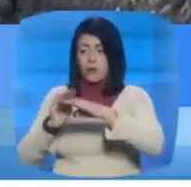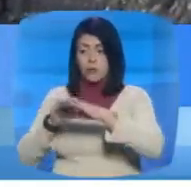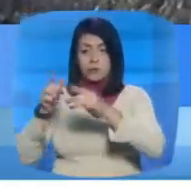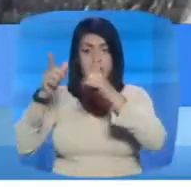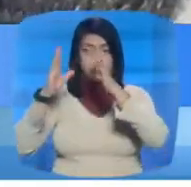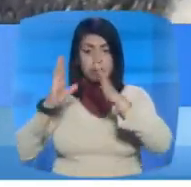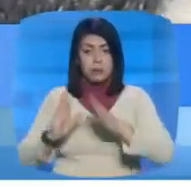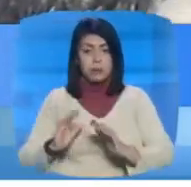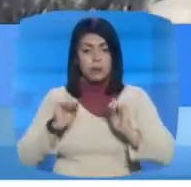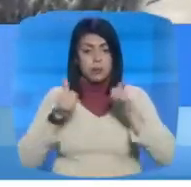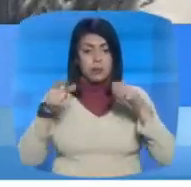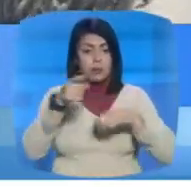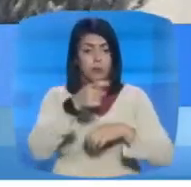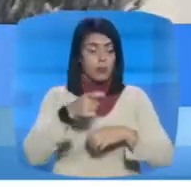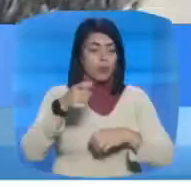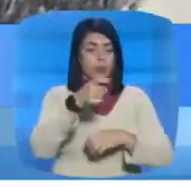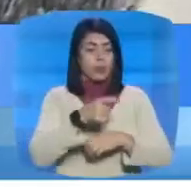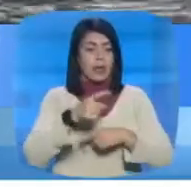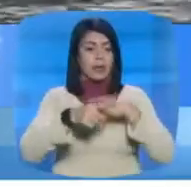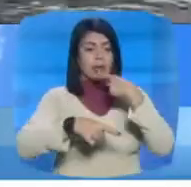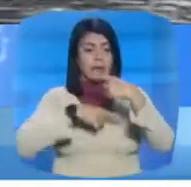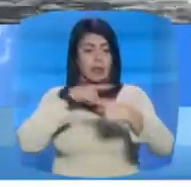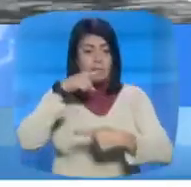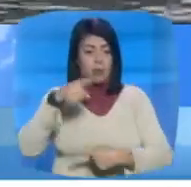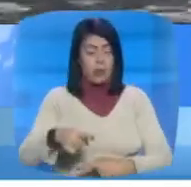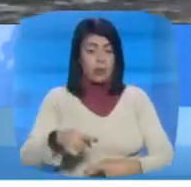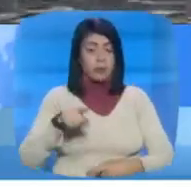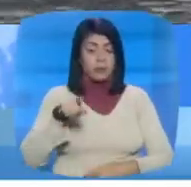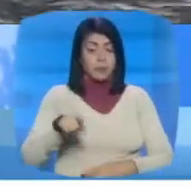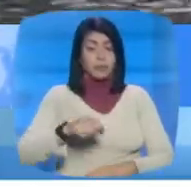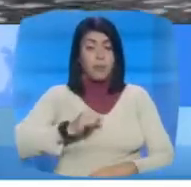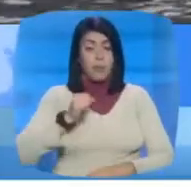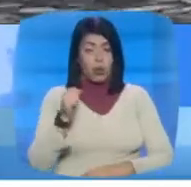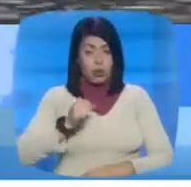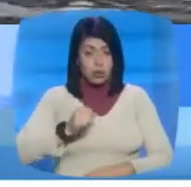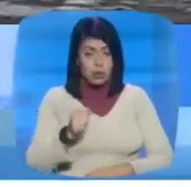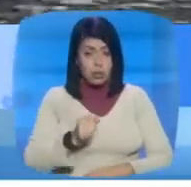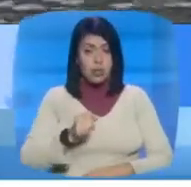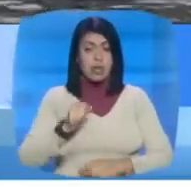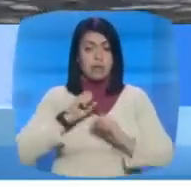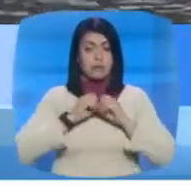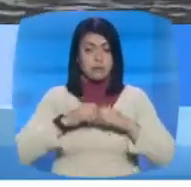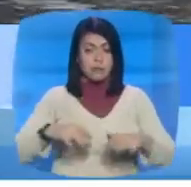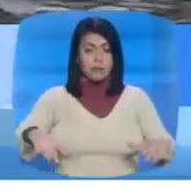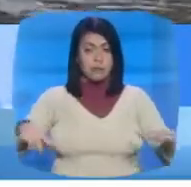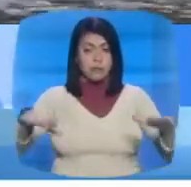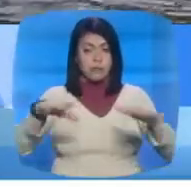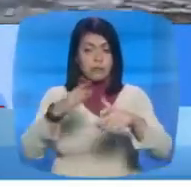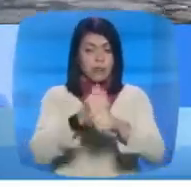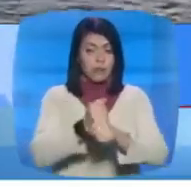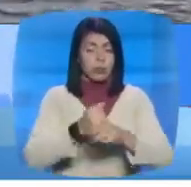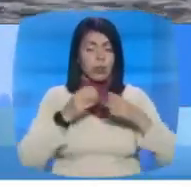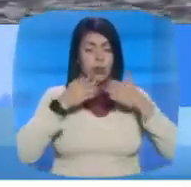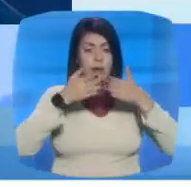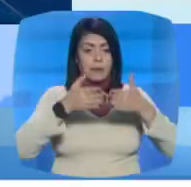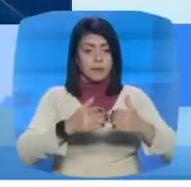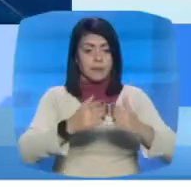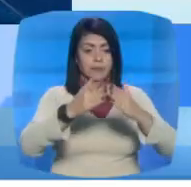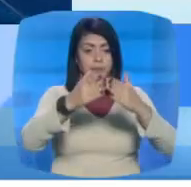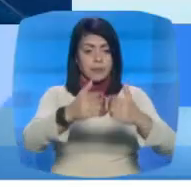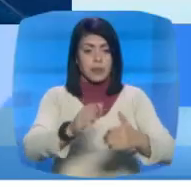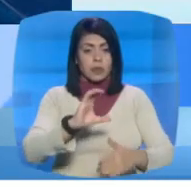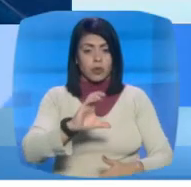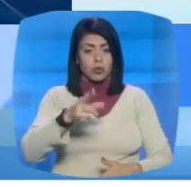las autoridades para iniciar la búsqueda. Posterior a esto, los cuerpos de seguridad se desplegaron hallando la embarcación en las costas